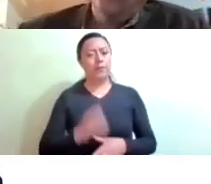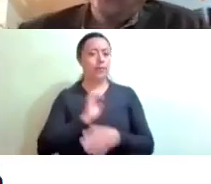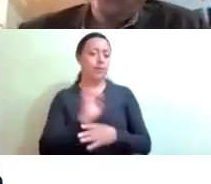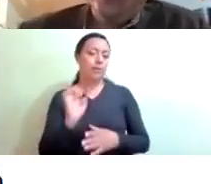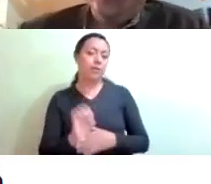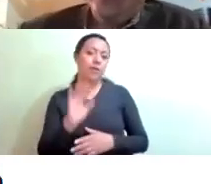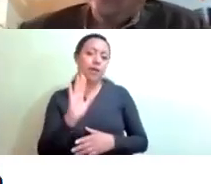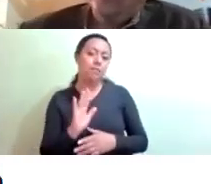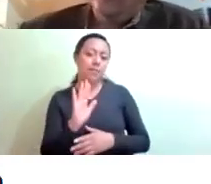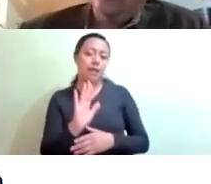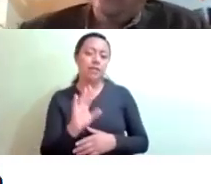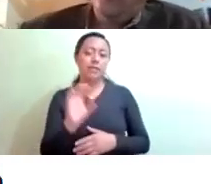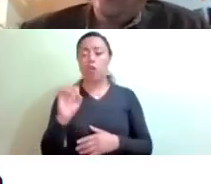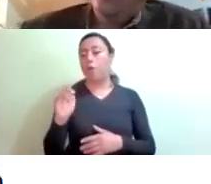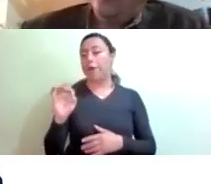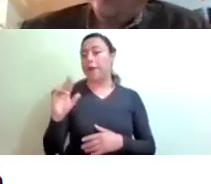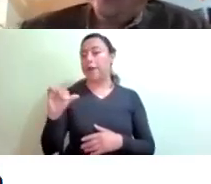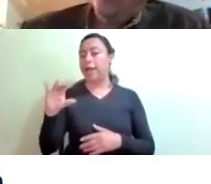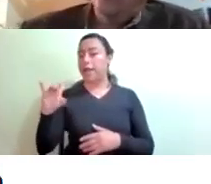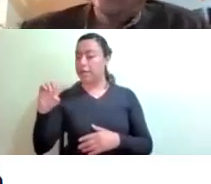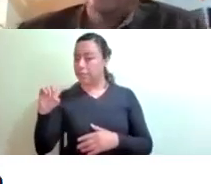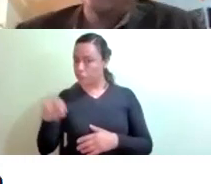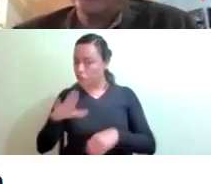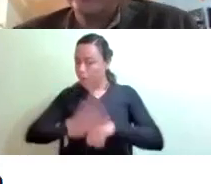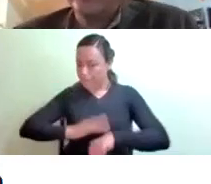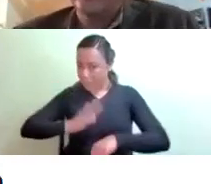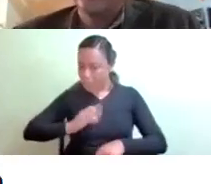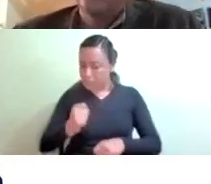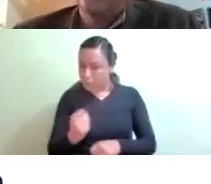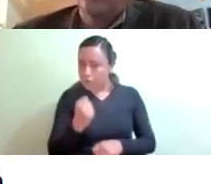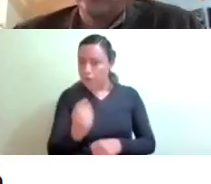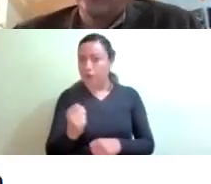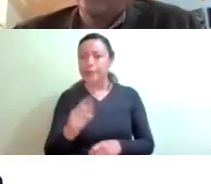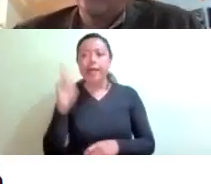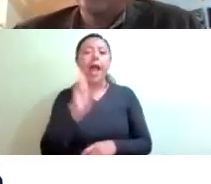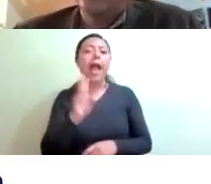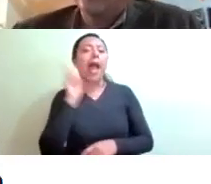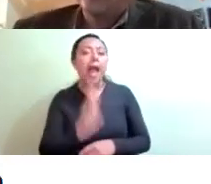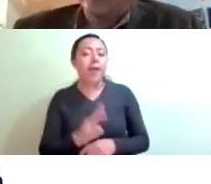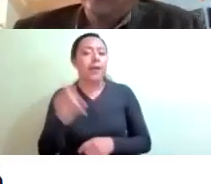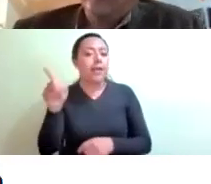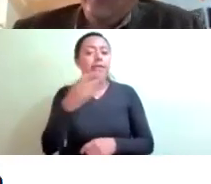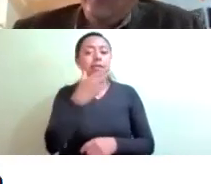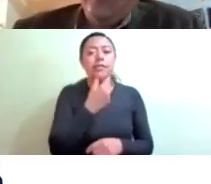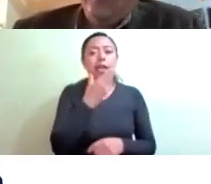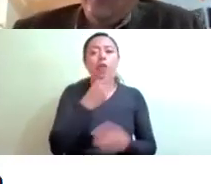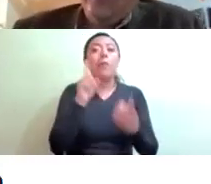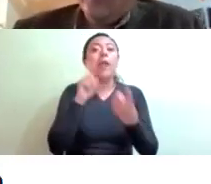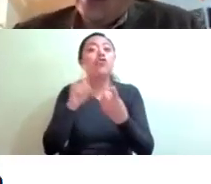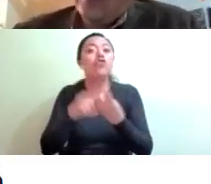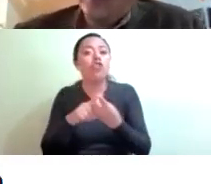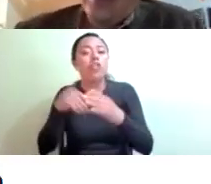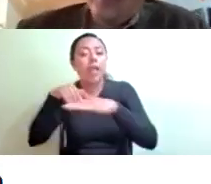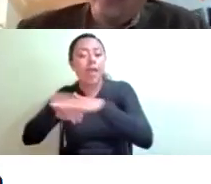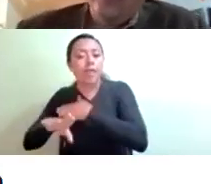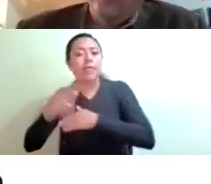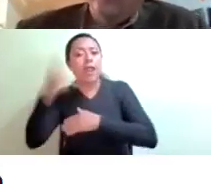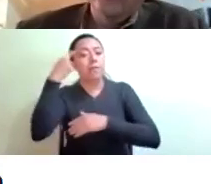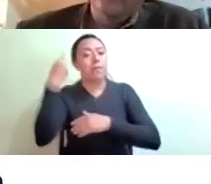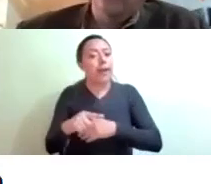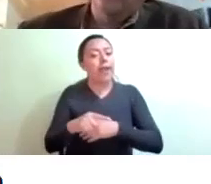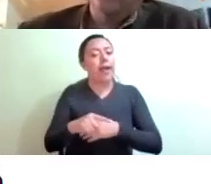entonces, ¿qué se puede hacer? Porque sí hay flagrancia ahí, pero no la suficiente, pues digamos, evidencia para que